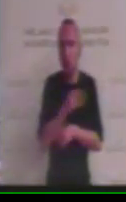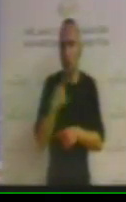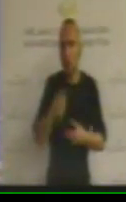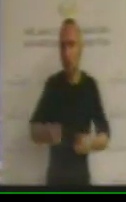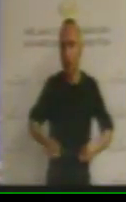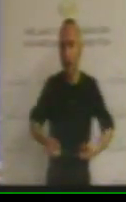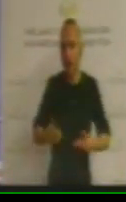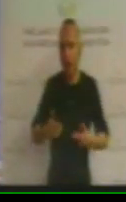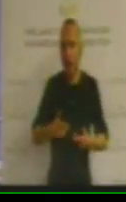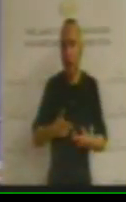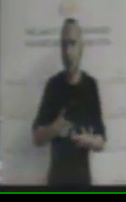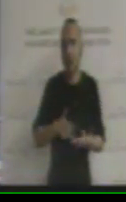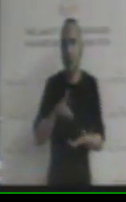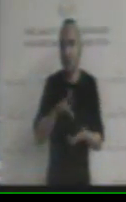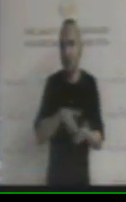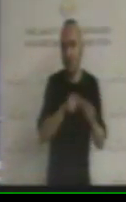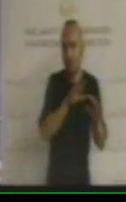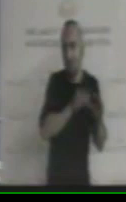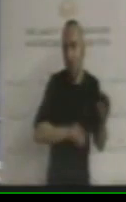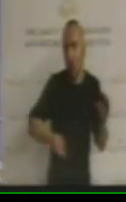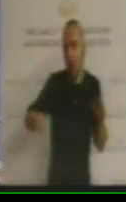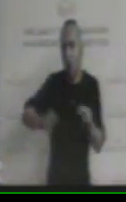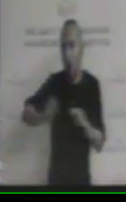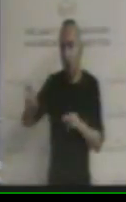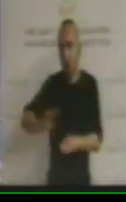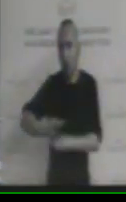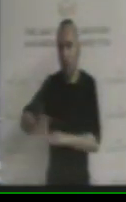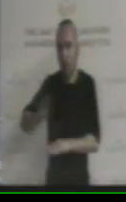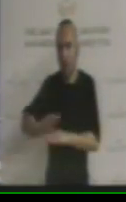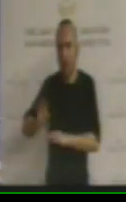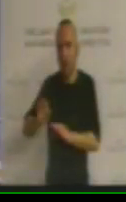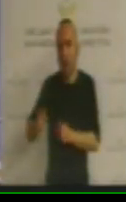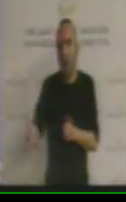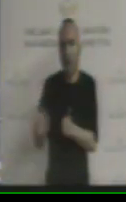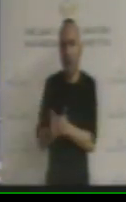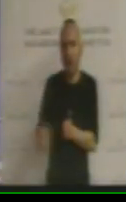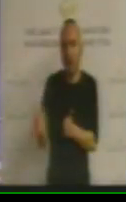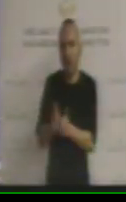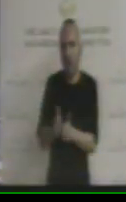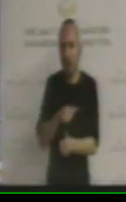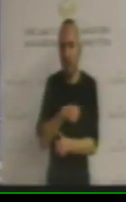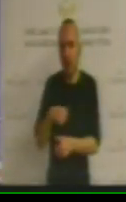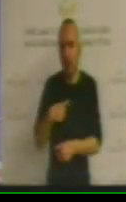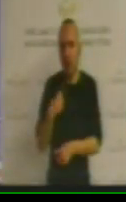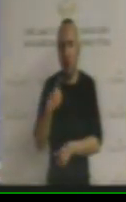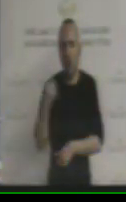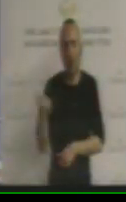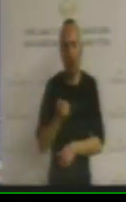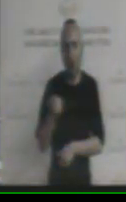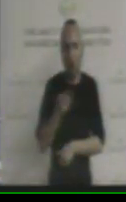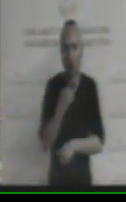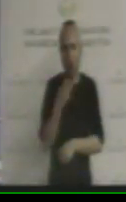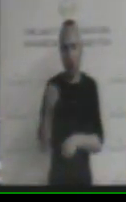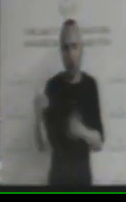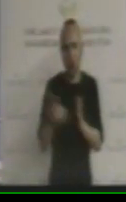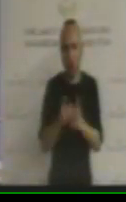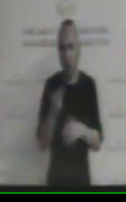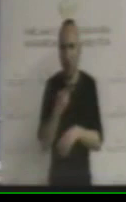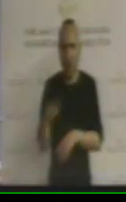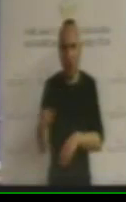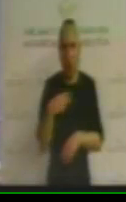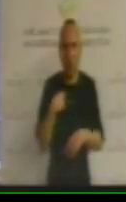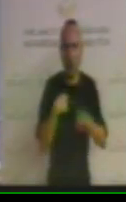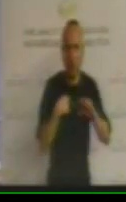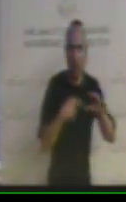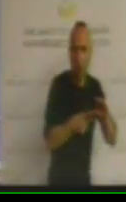se aplicó a otro tipo de ayudas, en este caso a asistentes personales. Señorías, 1.200.000 euros descomprometidos para la